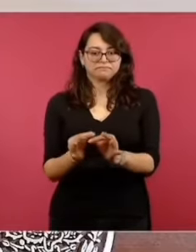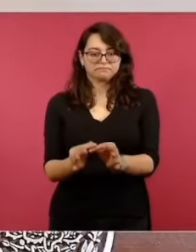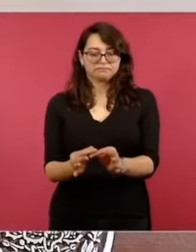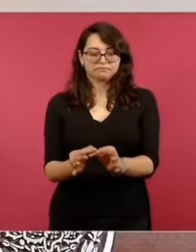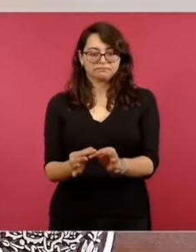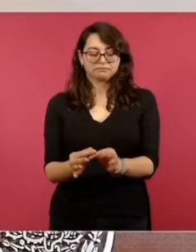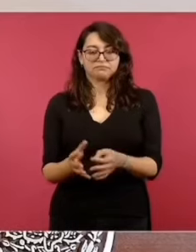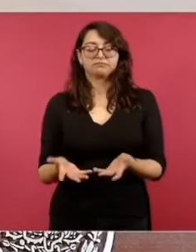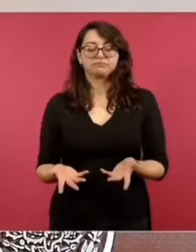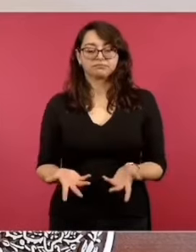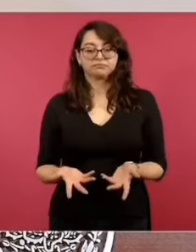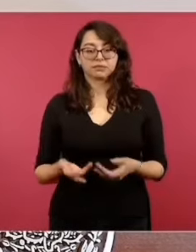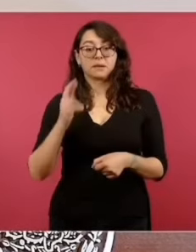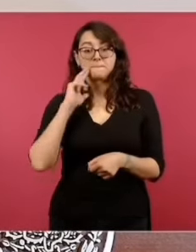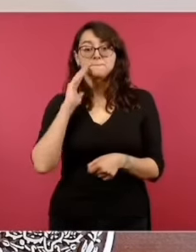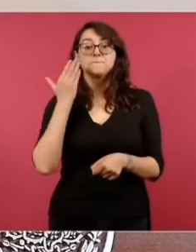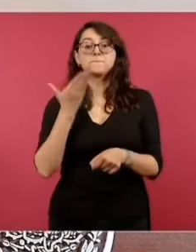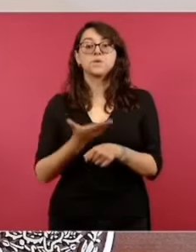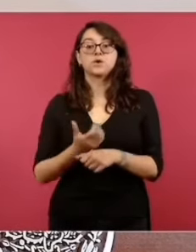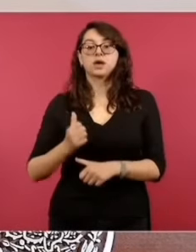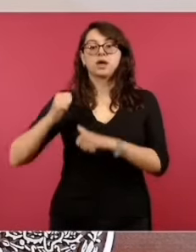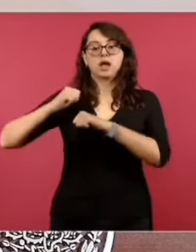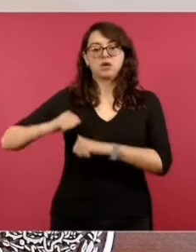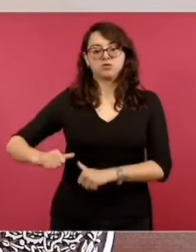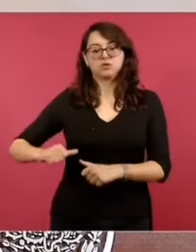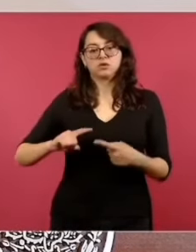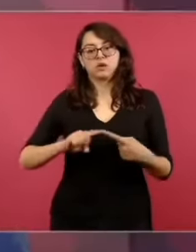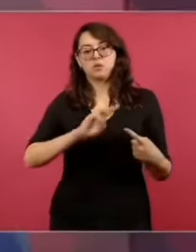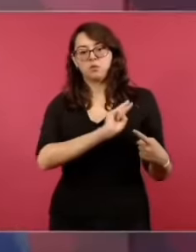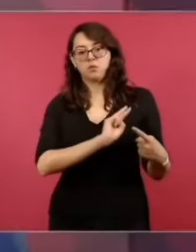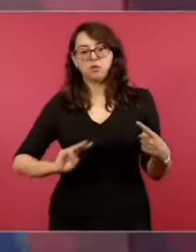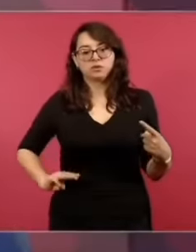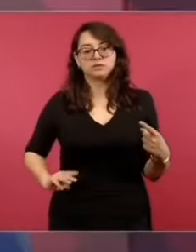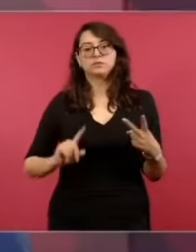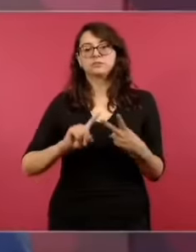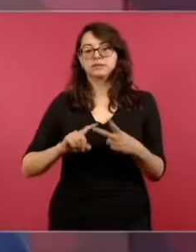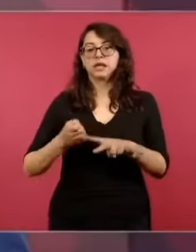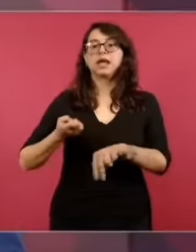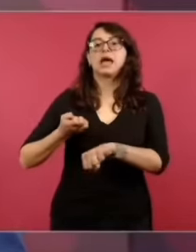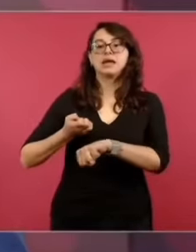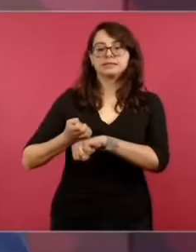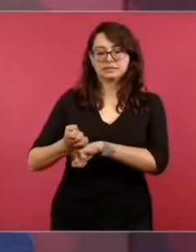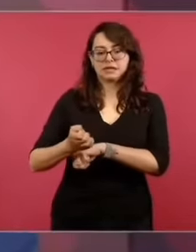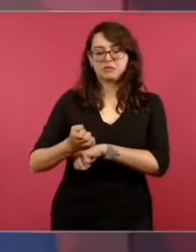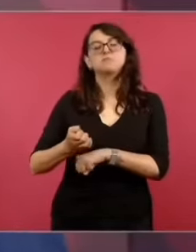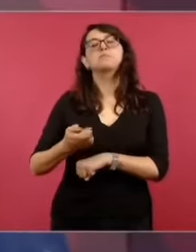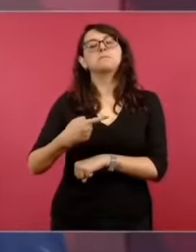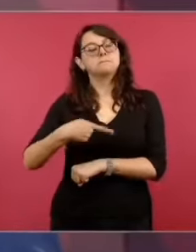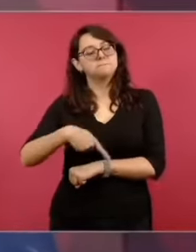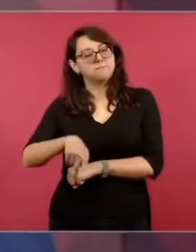corresponde pues a las autoridades municipales, a la autoridad del Estado, y se va a ver